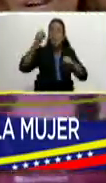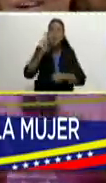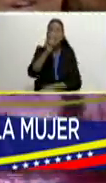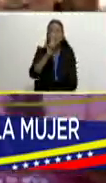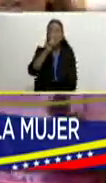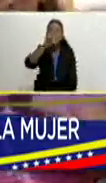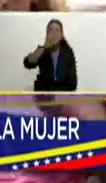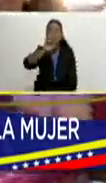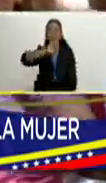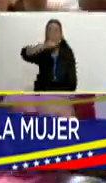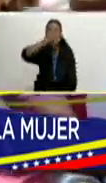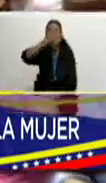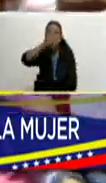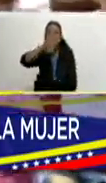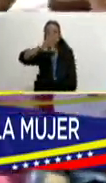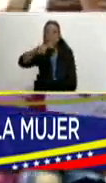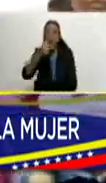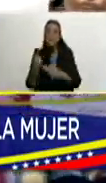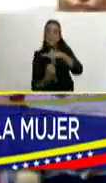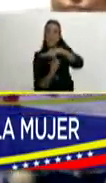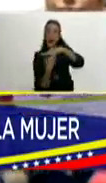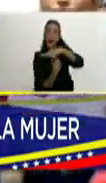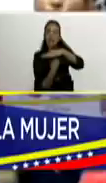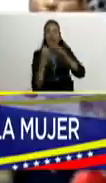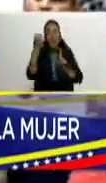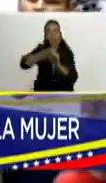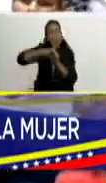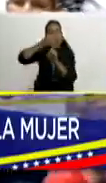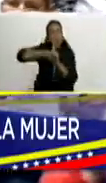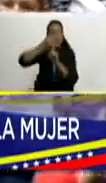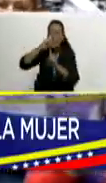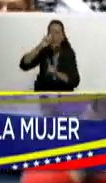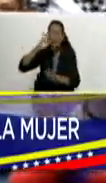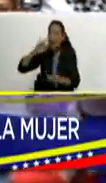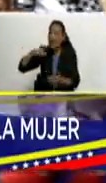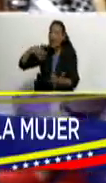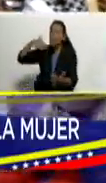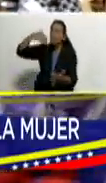Mujer, base fundamental de la lucha de todos estos años.